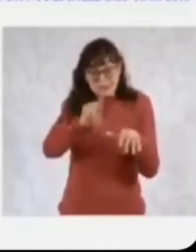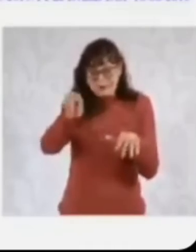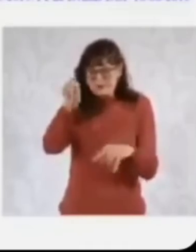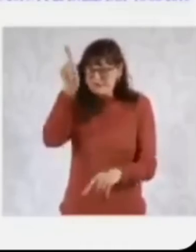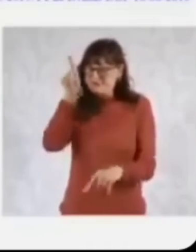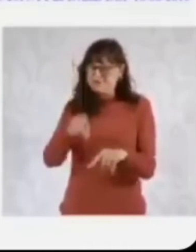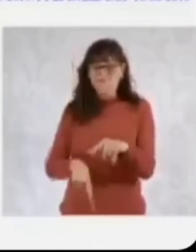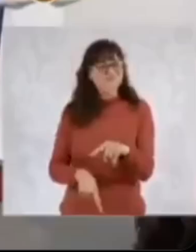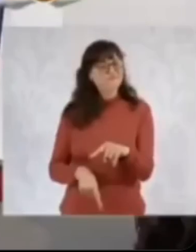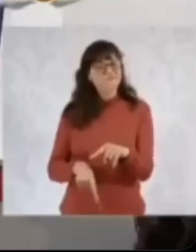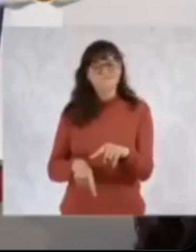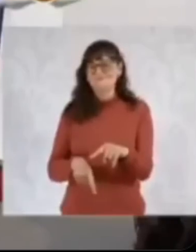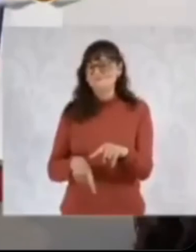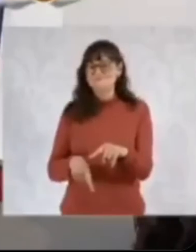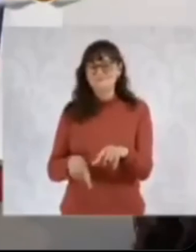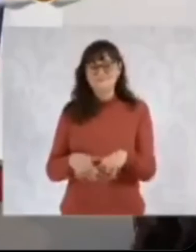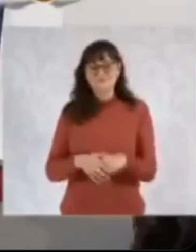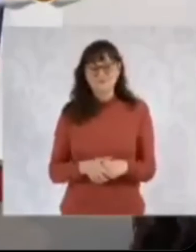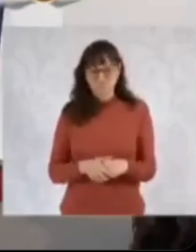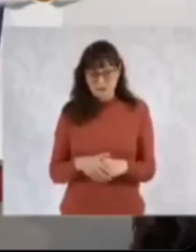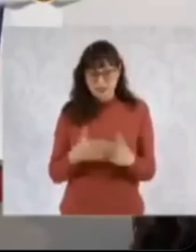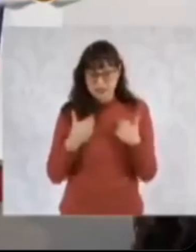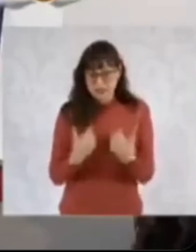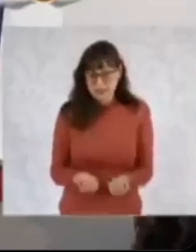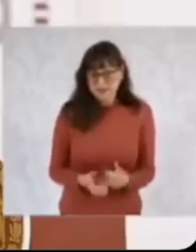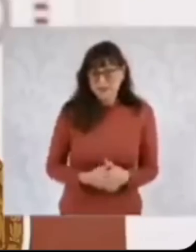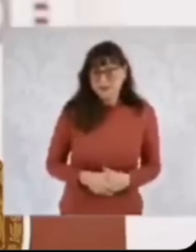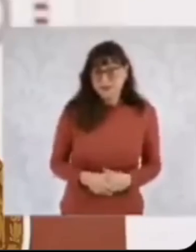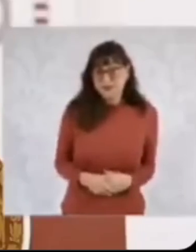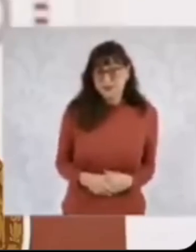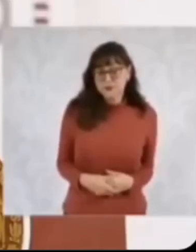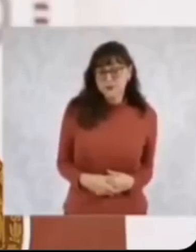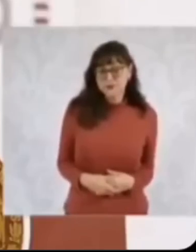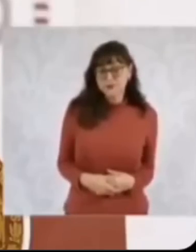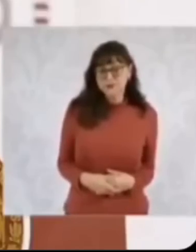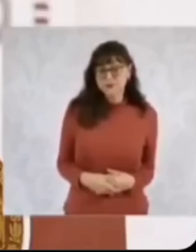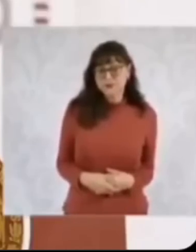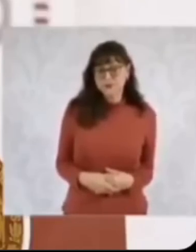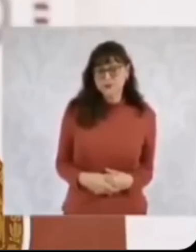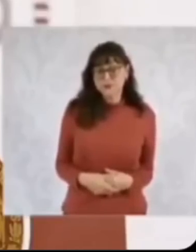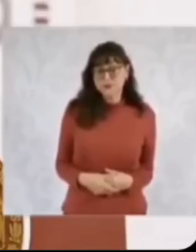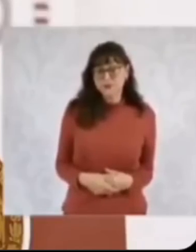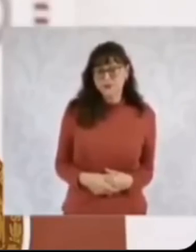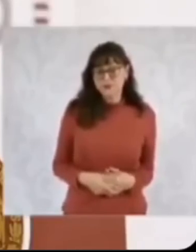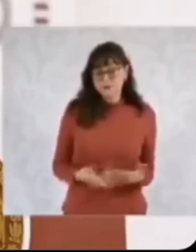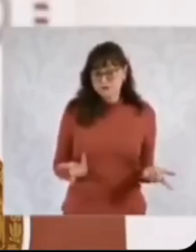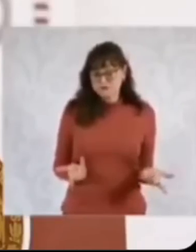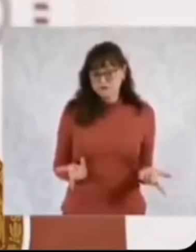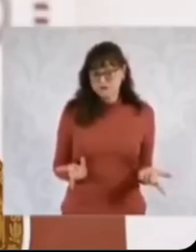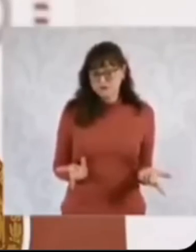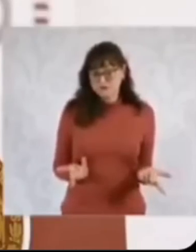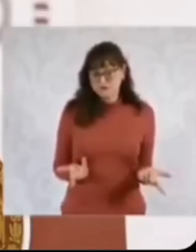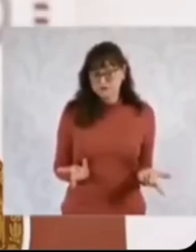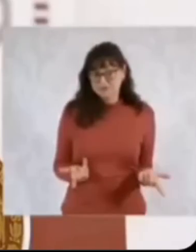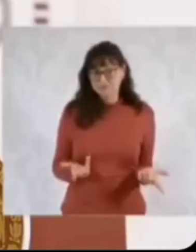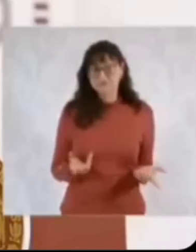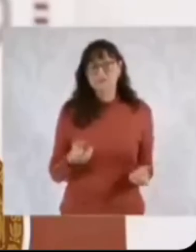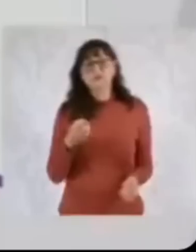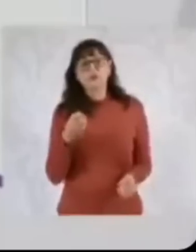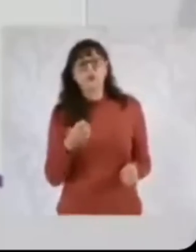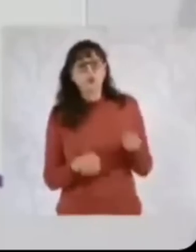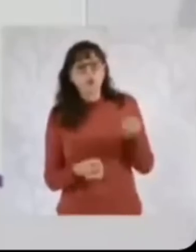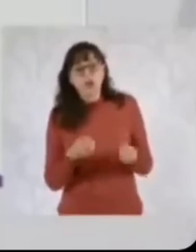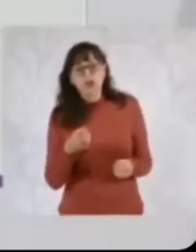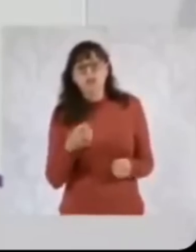que sea blindada la reforma al Poder Judicial. Eso los tiene enloquecidos. También vamos a ir a un